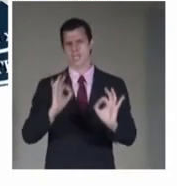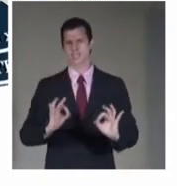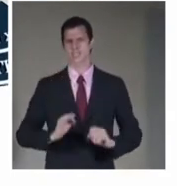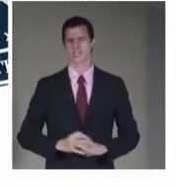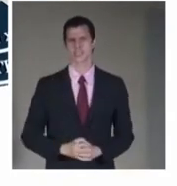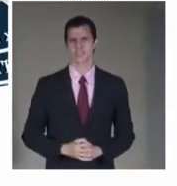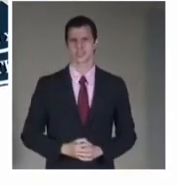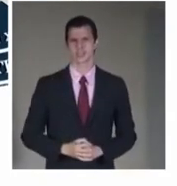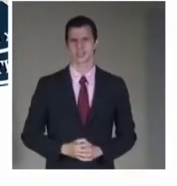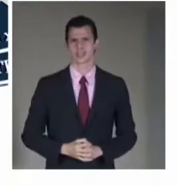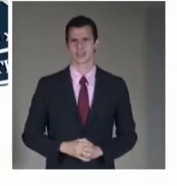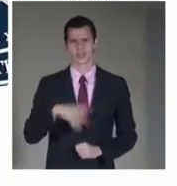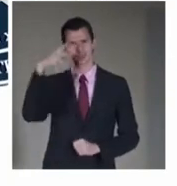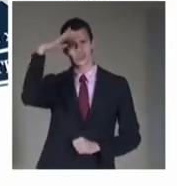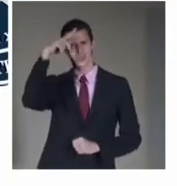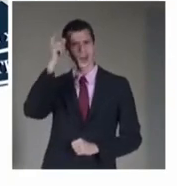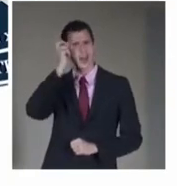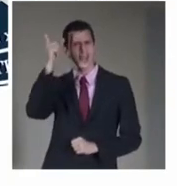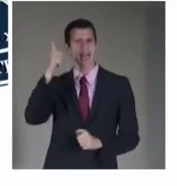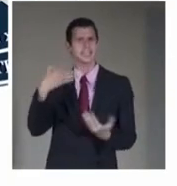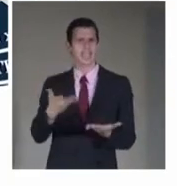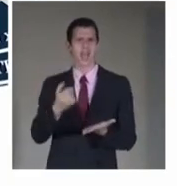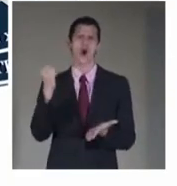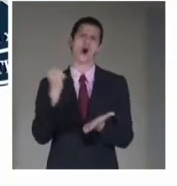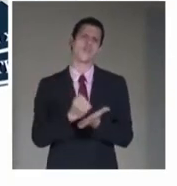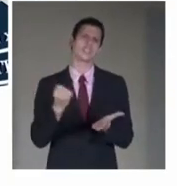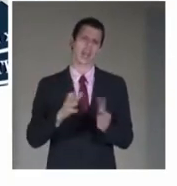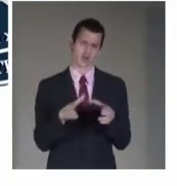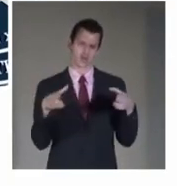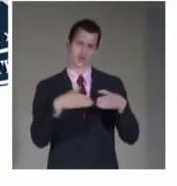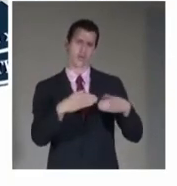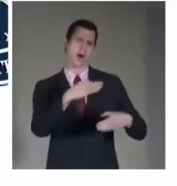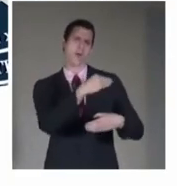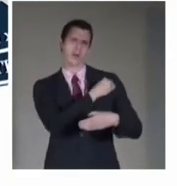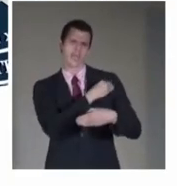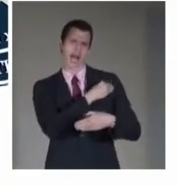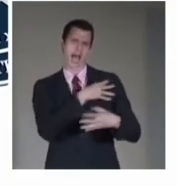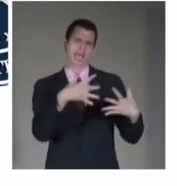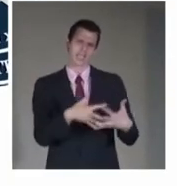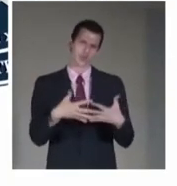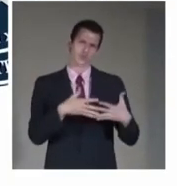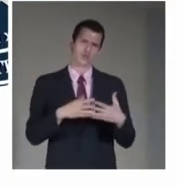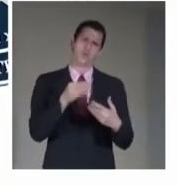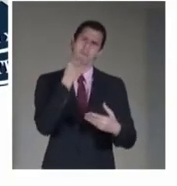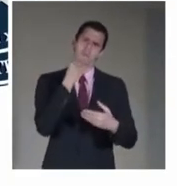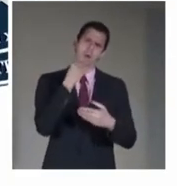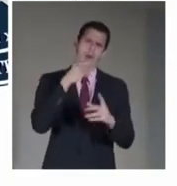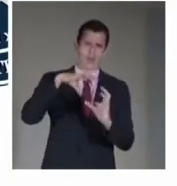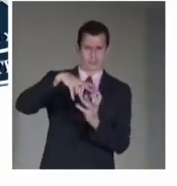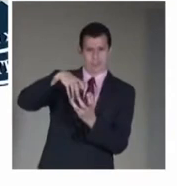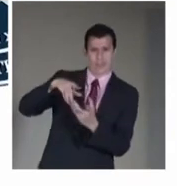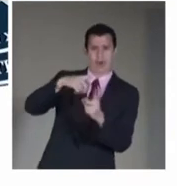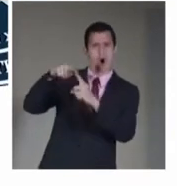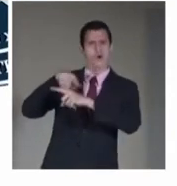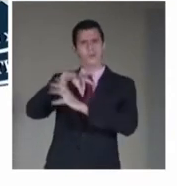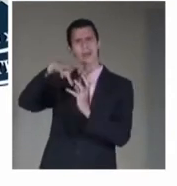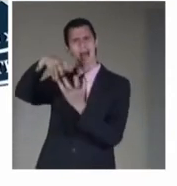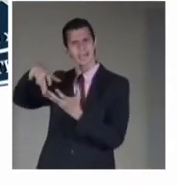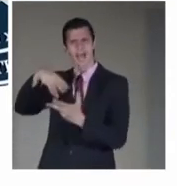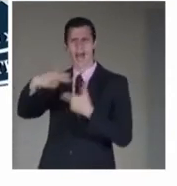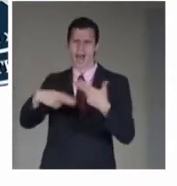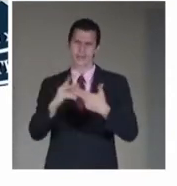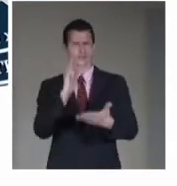creó oficialmente el comando espacial de la fuerza aérea de los eeuu vamos a la imagen está aquí este es el